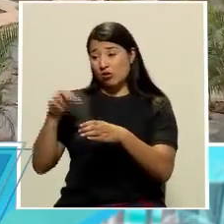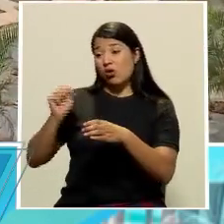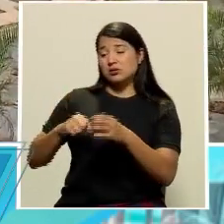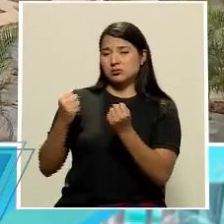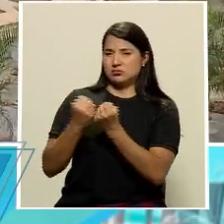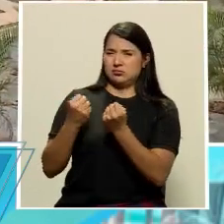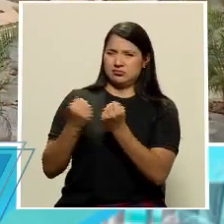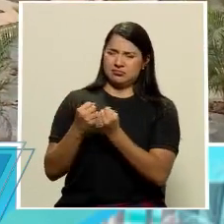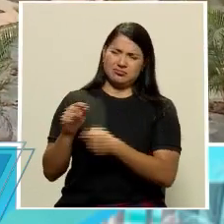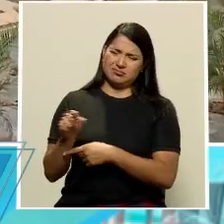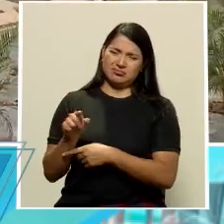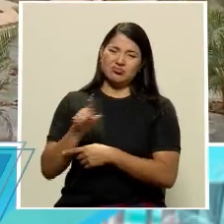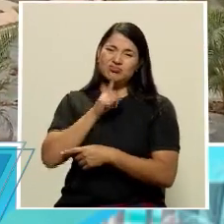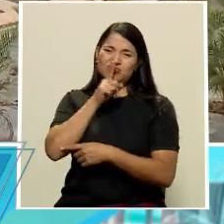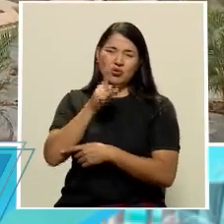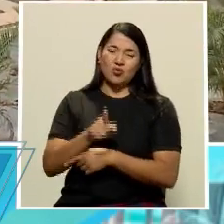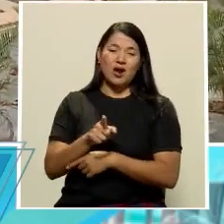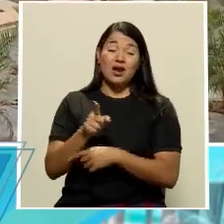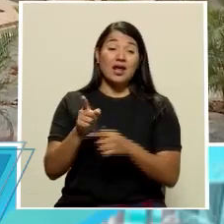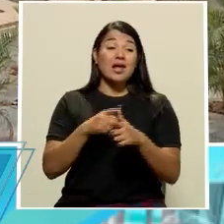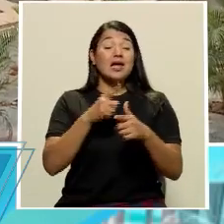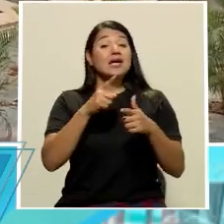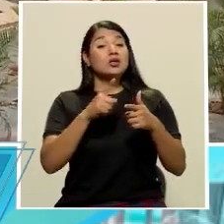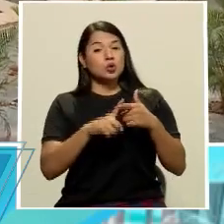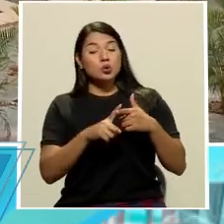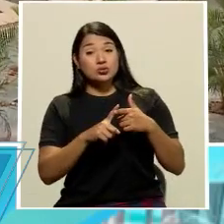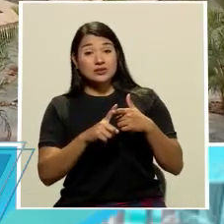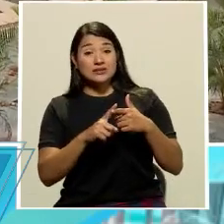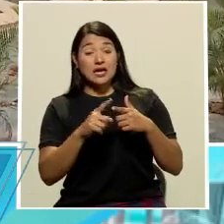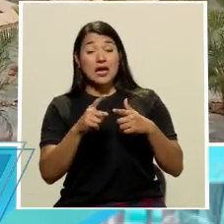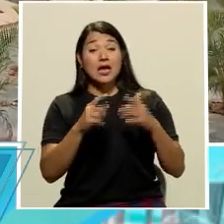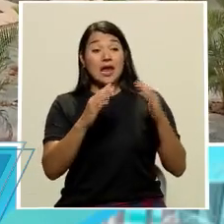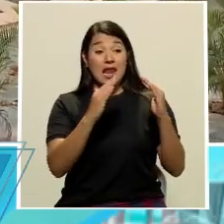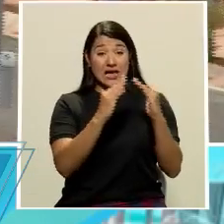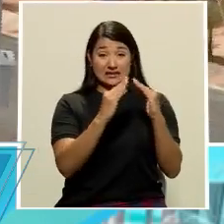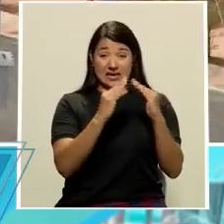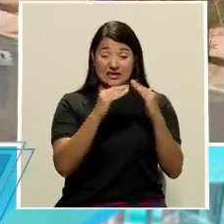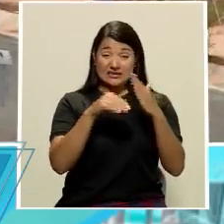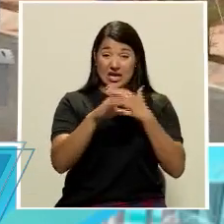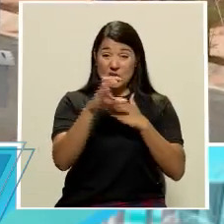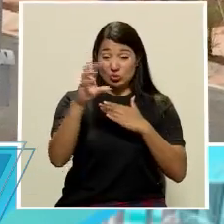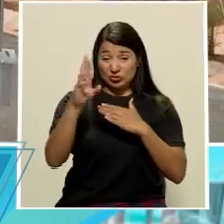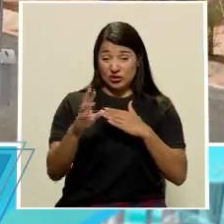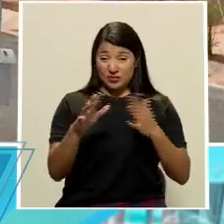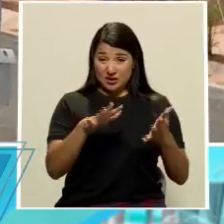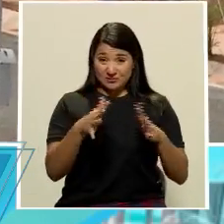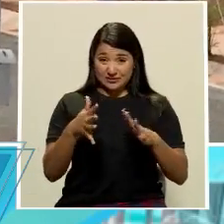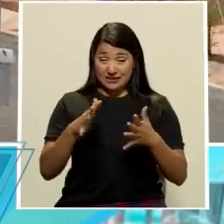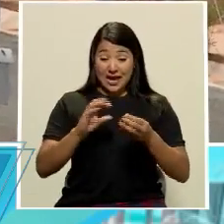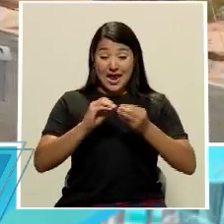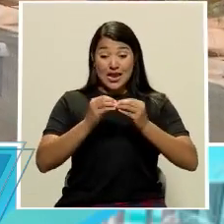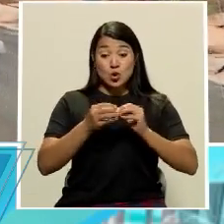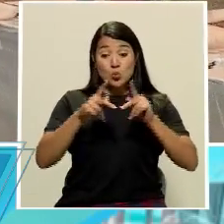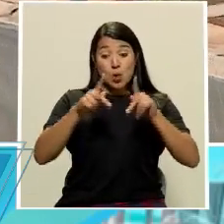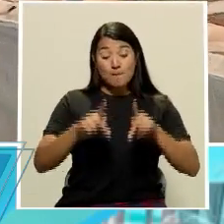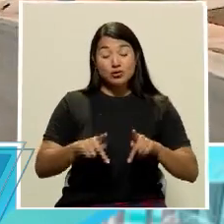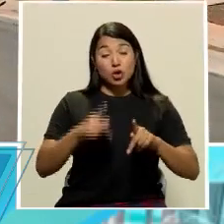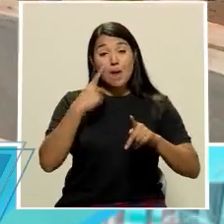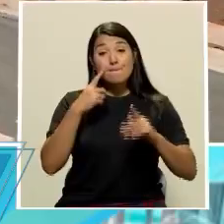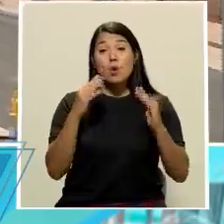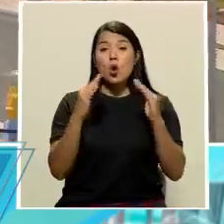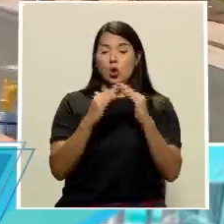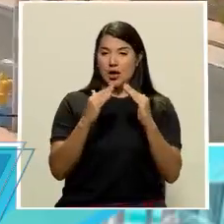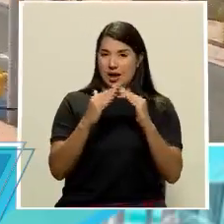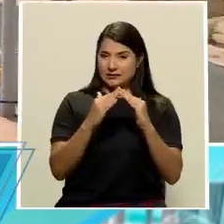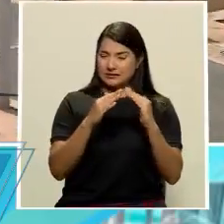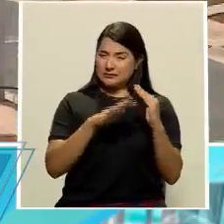más realista, más objetiva, o sea, el promedio de hogares en Costa Rica, el tamaño de los hogares, la cantidad de personas por hogar, son promedios, ¿verdad? Entonces